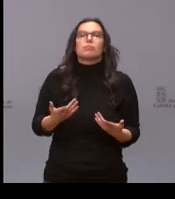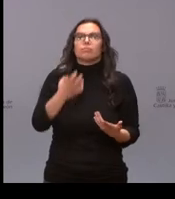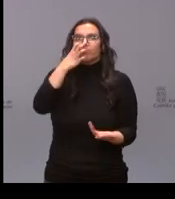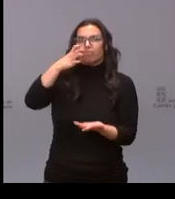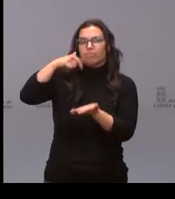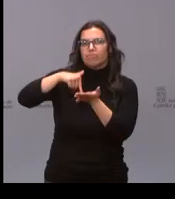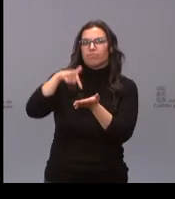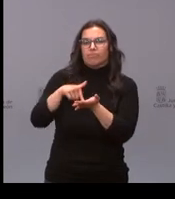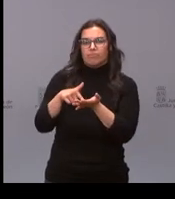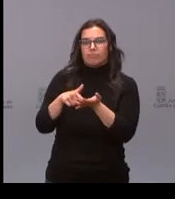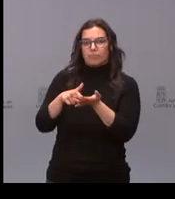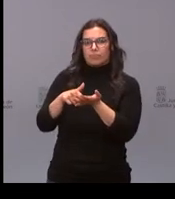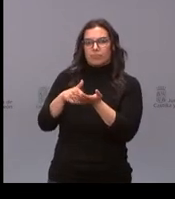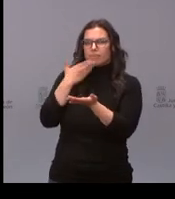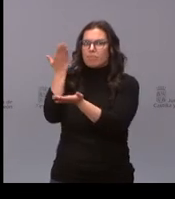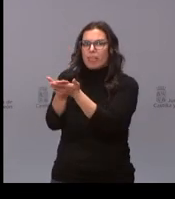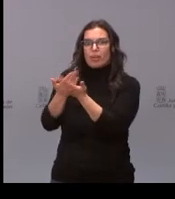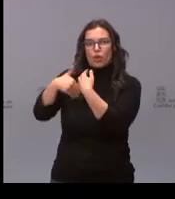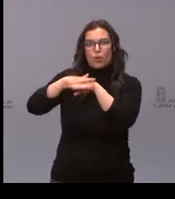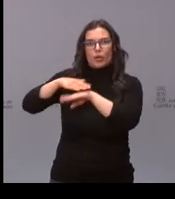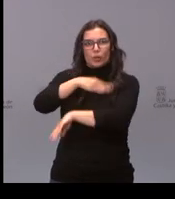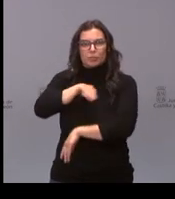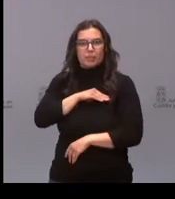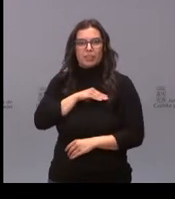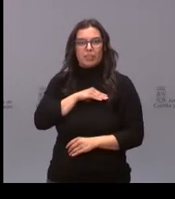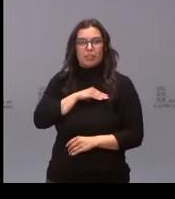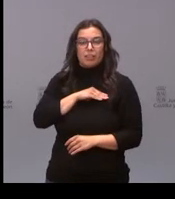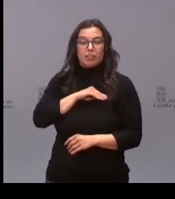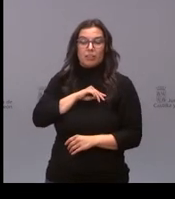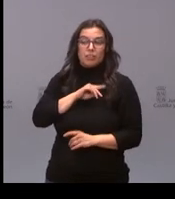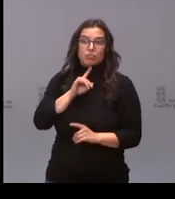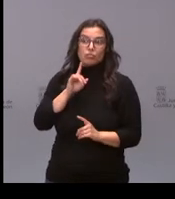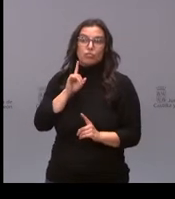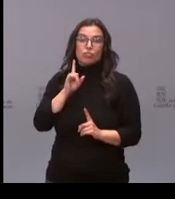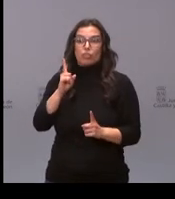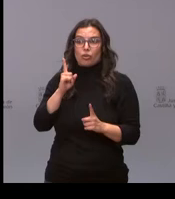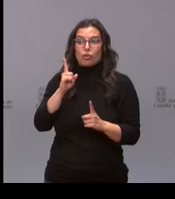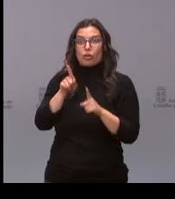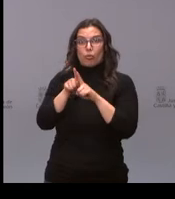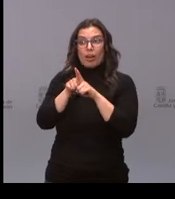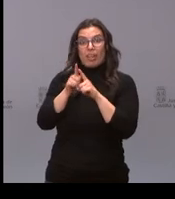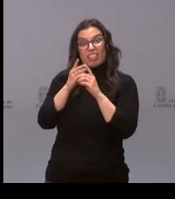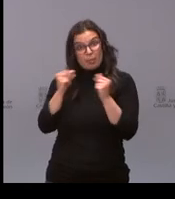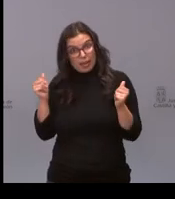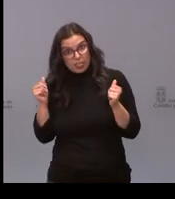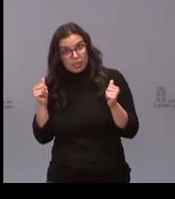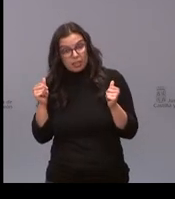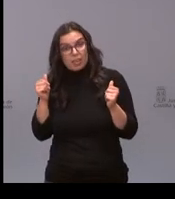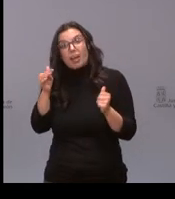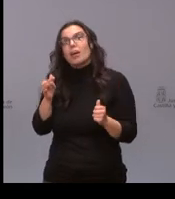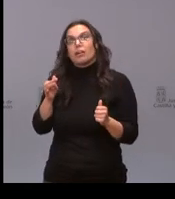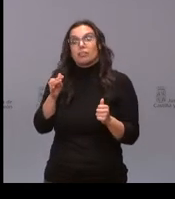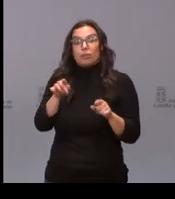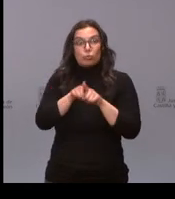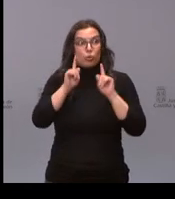reclamación, desde la reivindicación al Gobierno de España, que no solo desaparece cuando decae